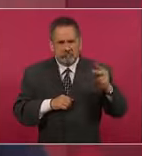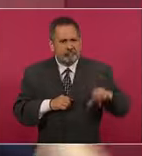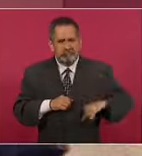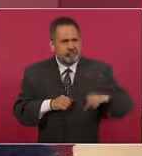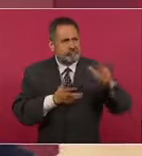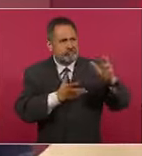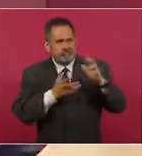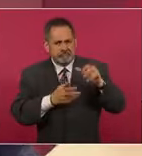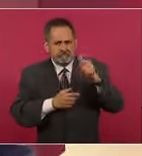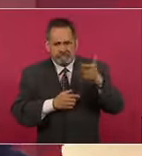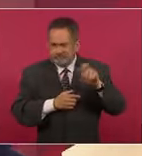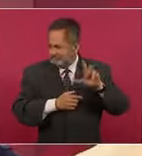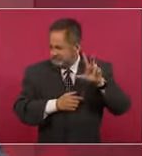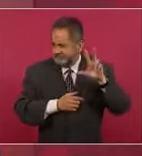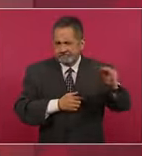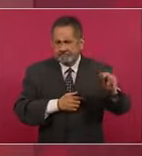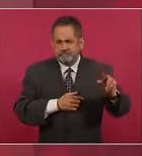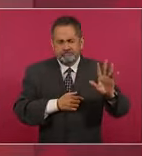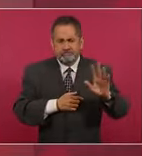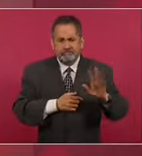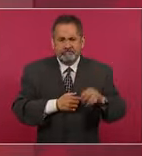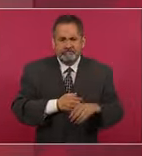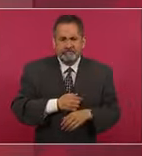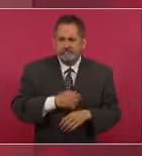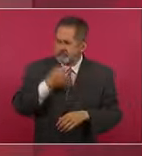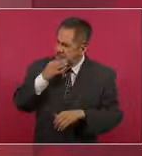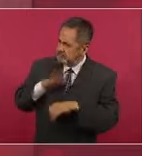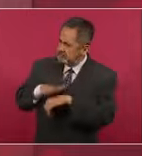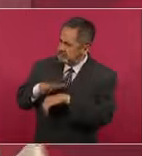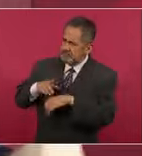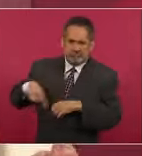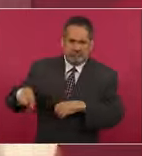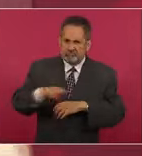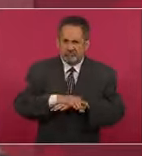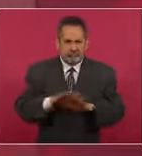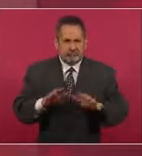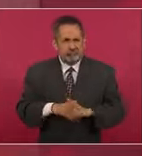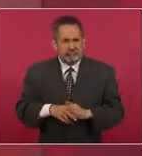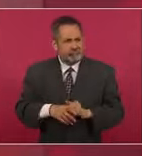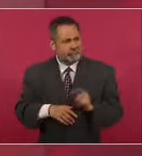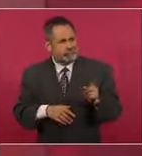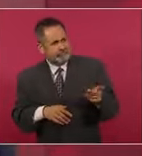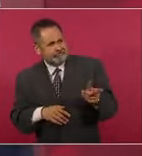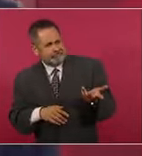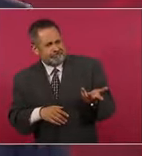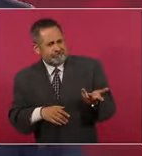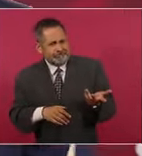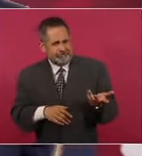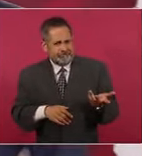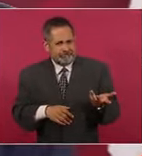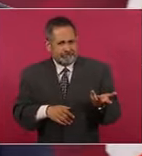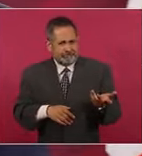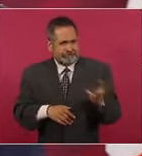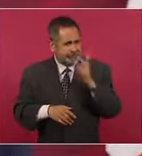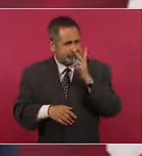Y le dice a sus colaboradores cercanos, ese señor que está